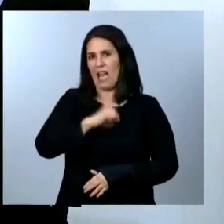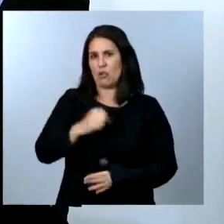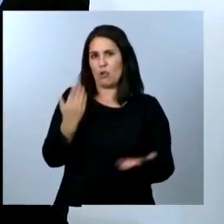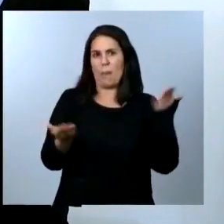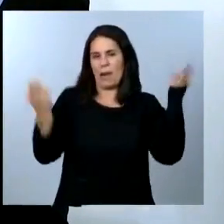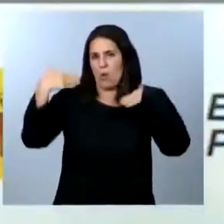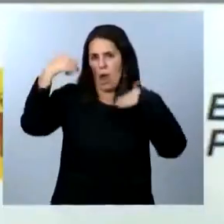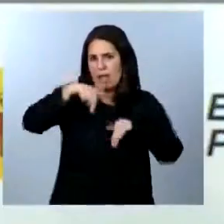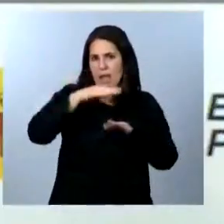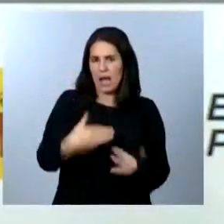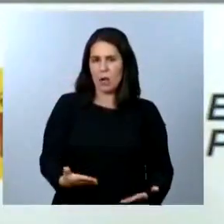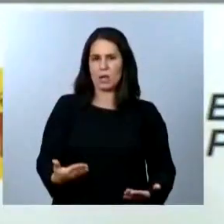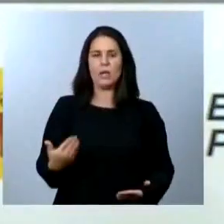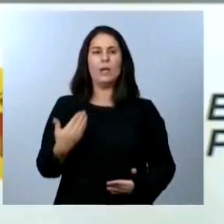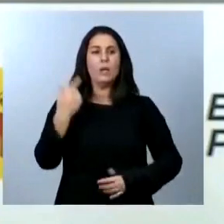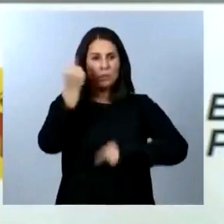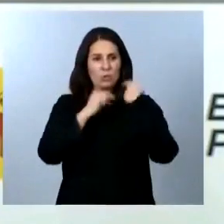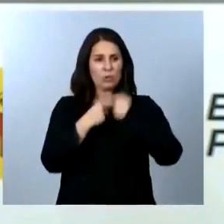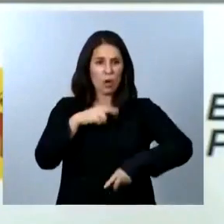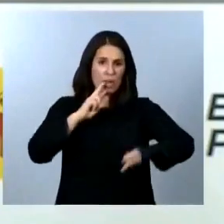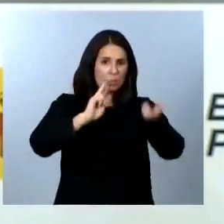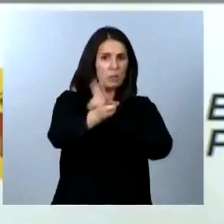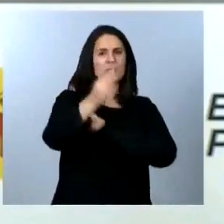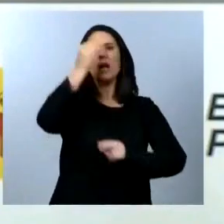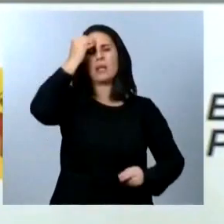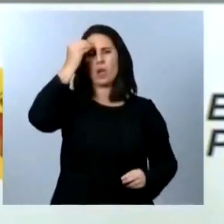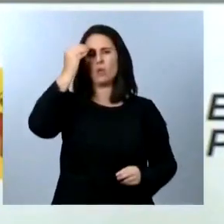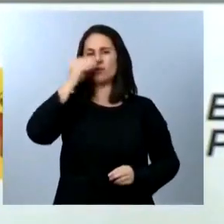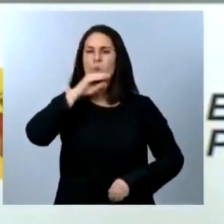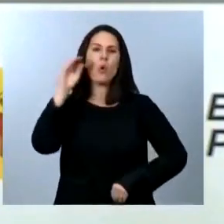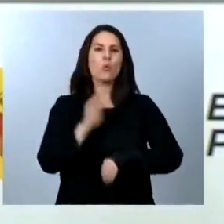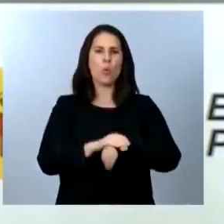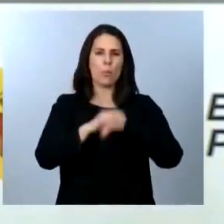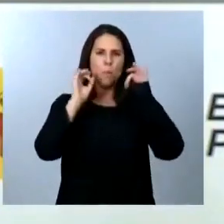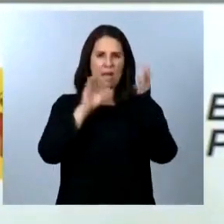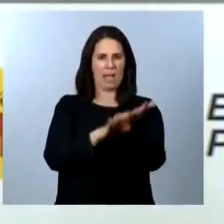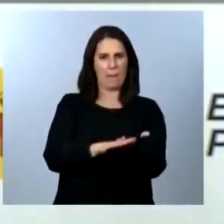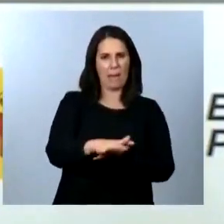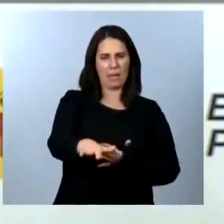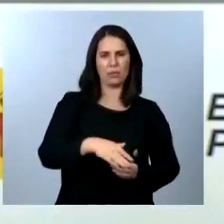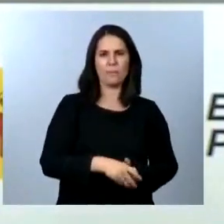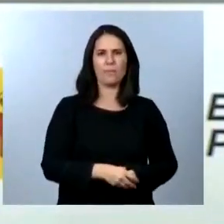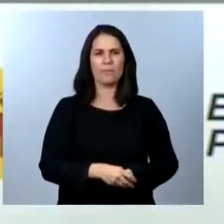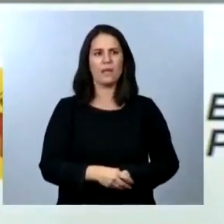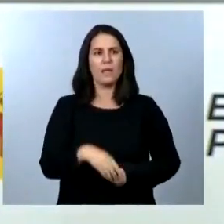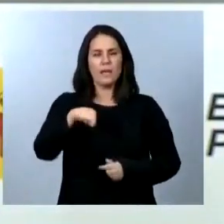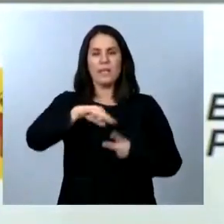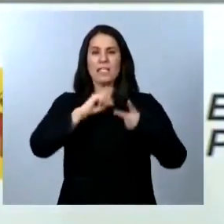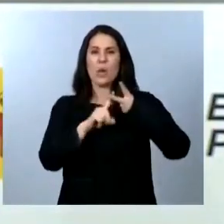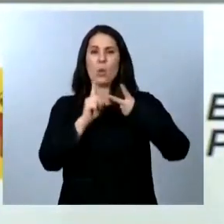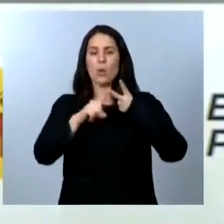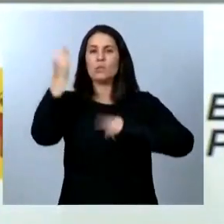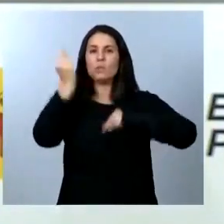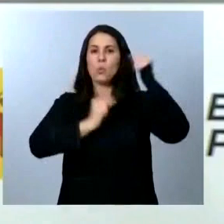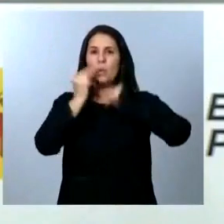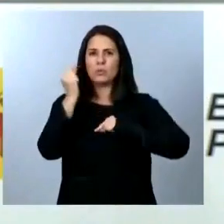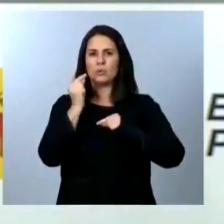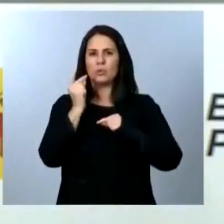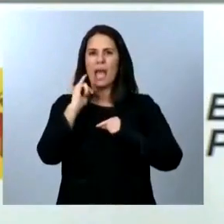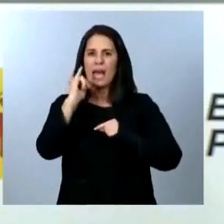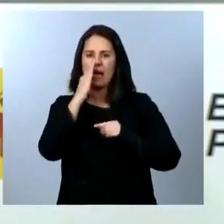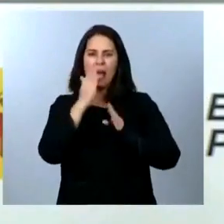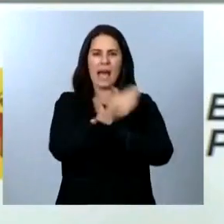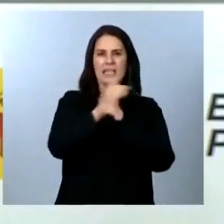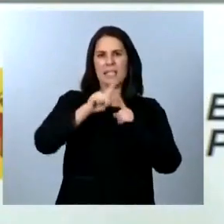estos presupuestos creo que van a estar a la altura de este impacto. Estos nuevos presupuestos dibujan un antes y un después en nuestro modelo